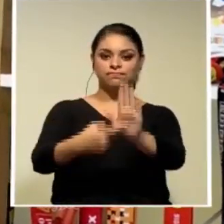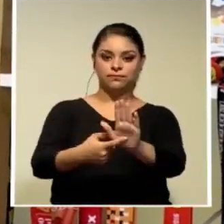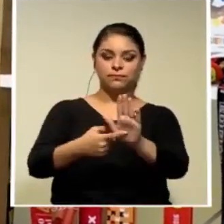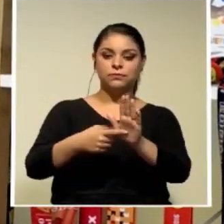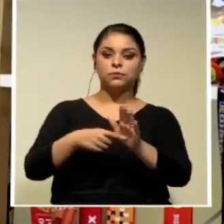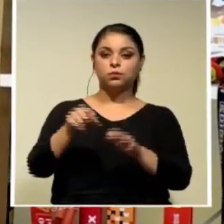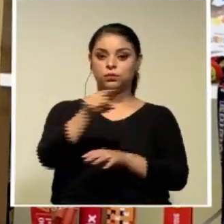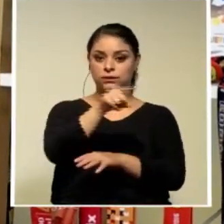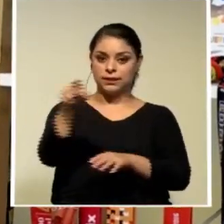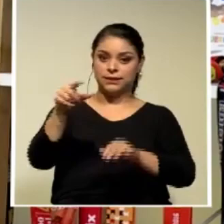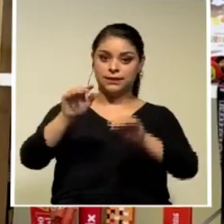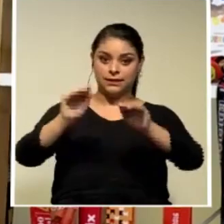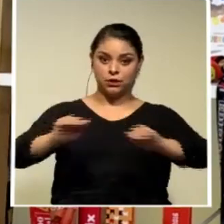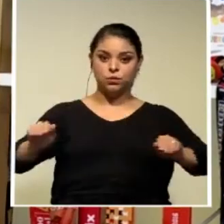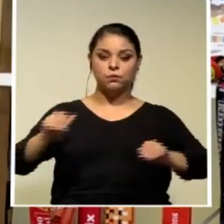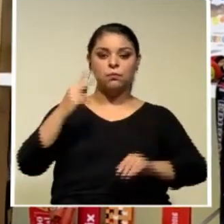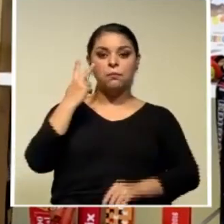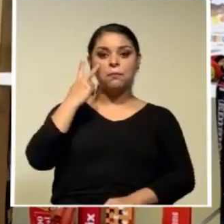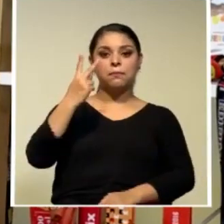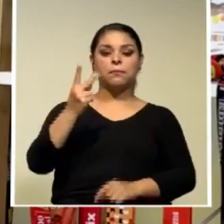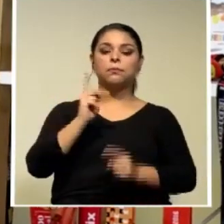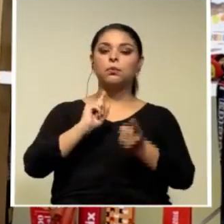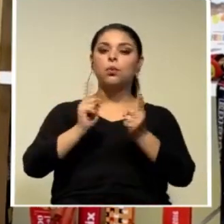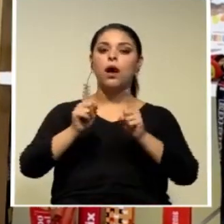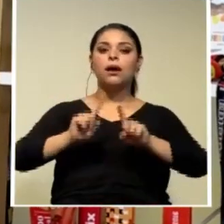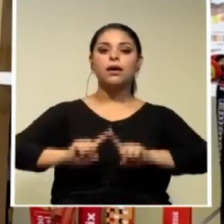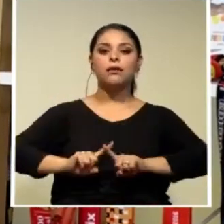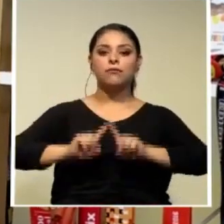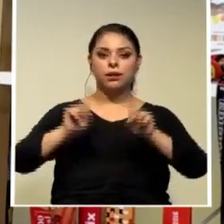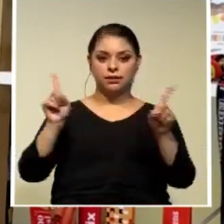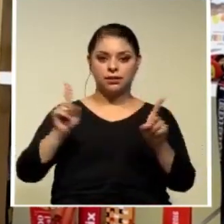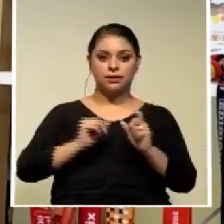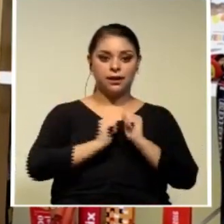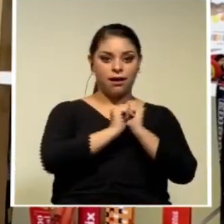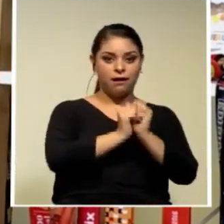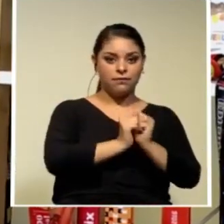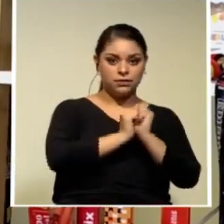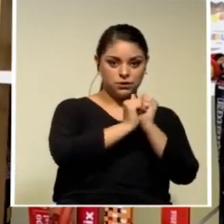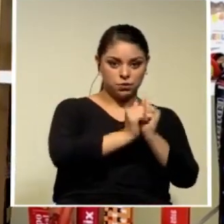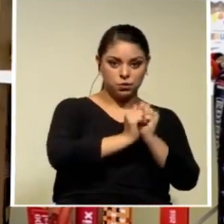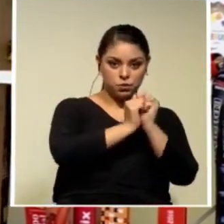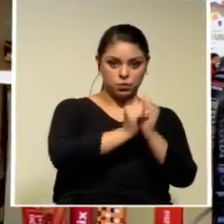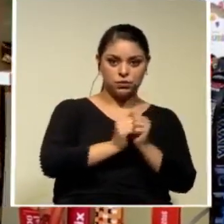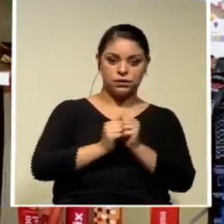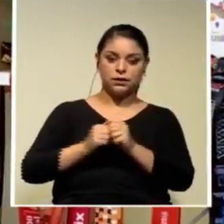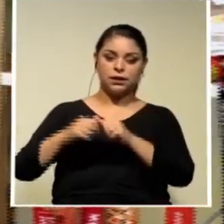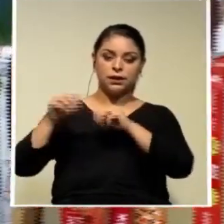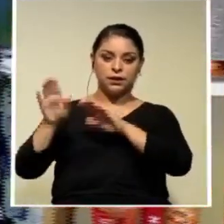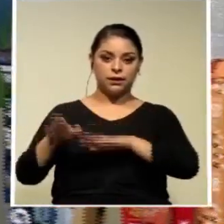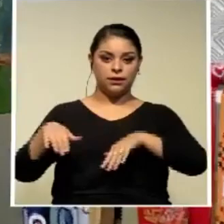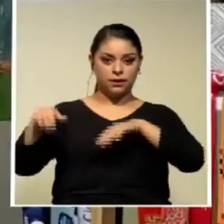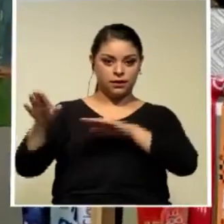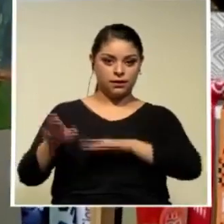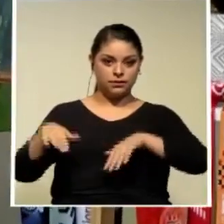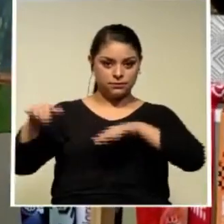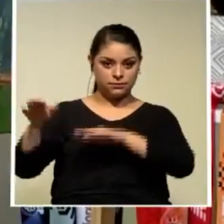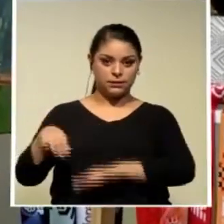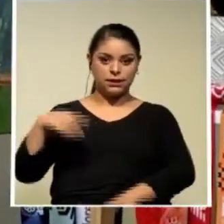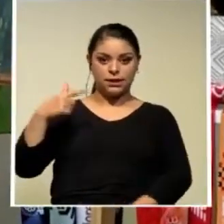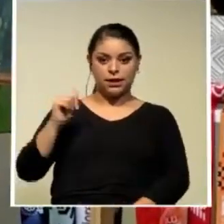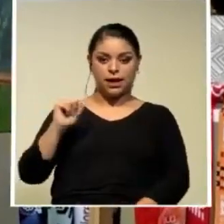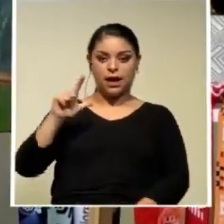a los niños y a contarles cuál es esa diferencia entre caballito y galopar. A ver, Niña Ley, usted